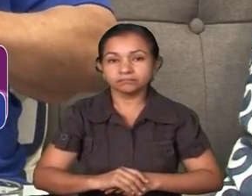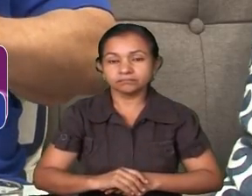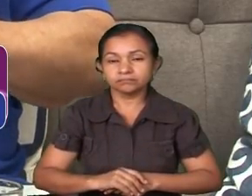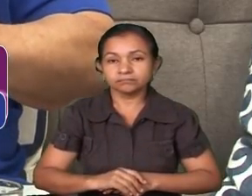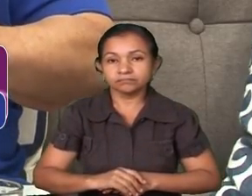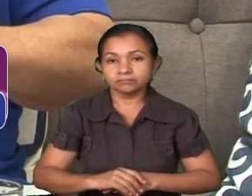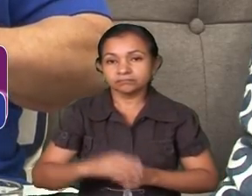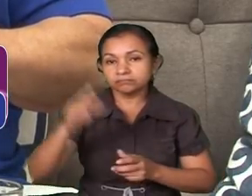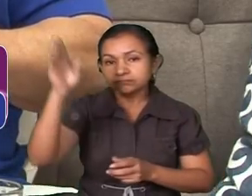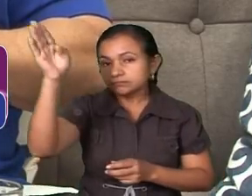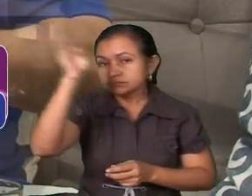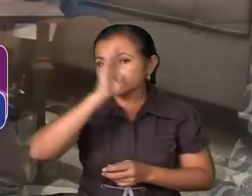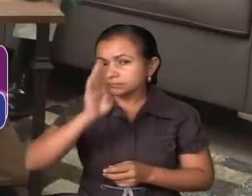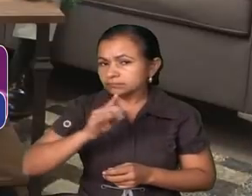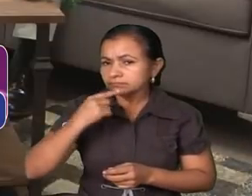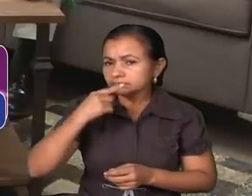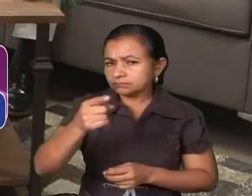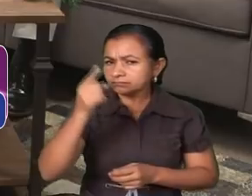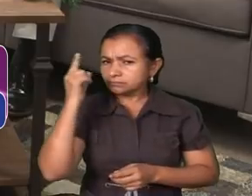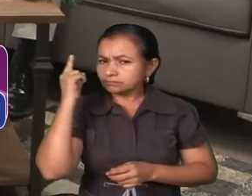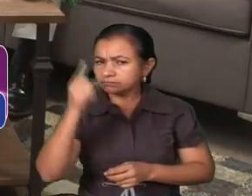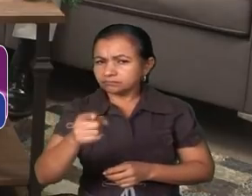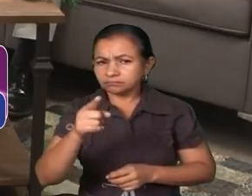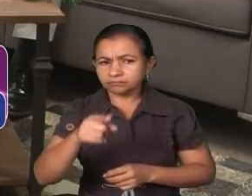Nosotros nunca los hemos maldecido.